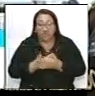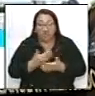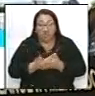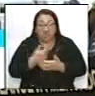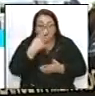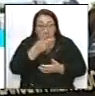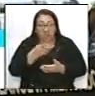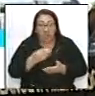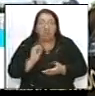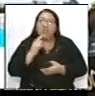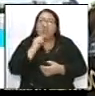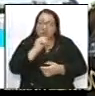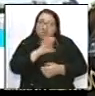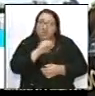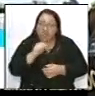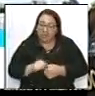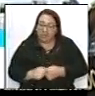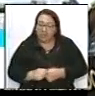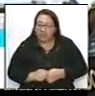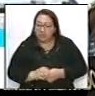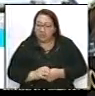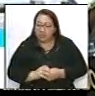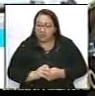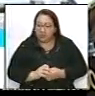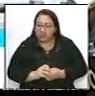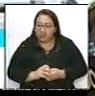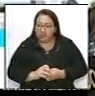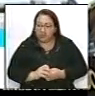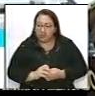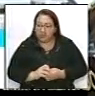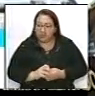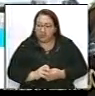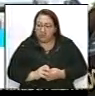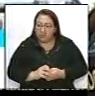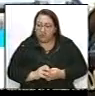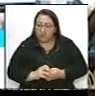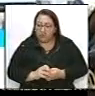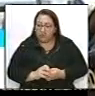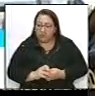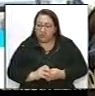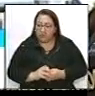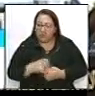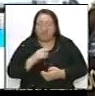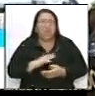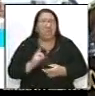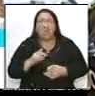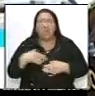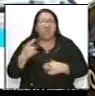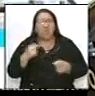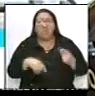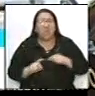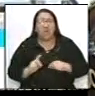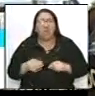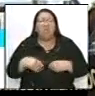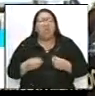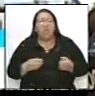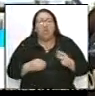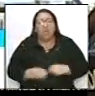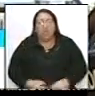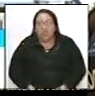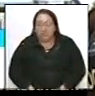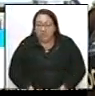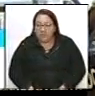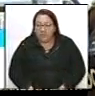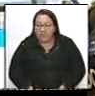donde ellos están ahí, salvo que aleguen, digamos, otro tipo de excusas o inhibiciones que no han sido conocidas por